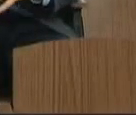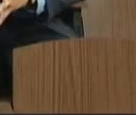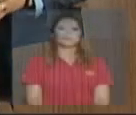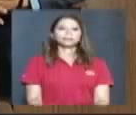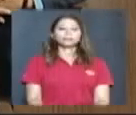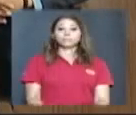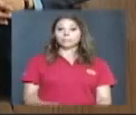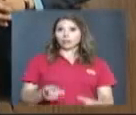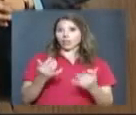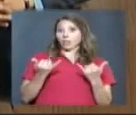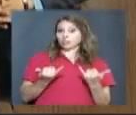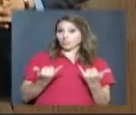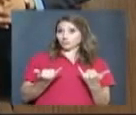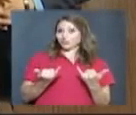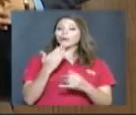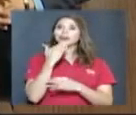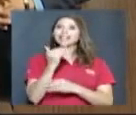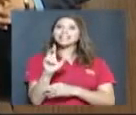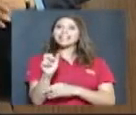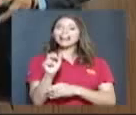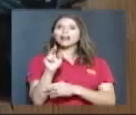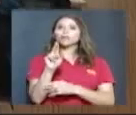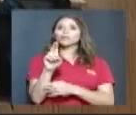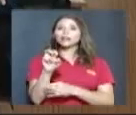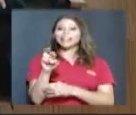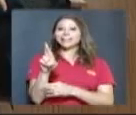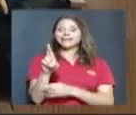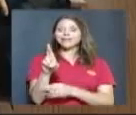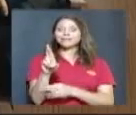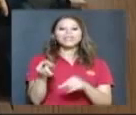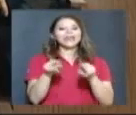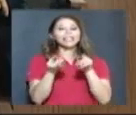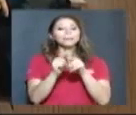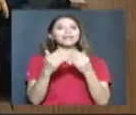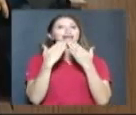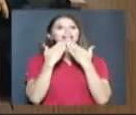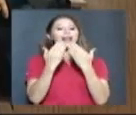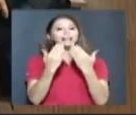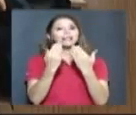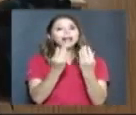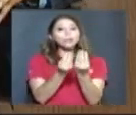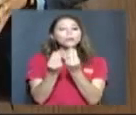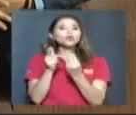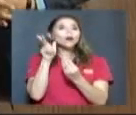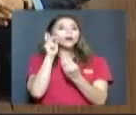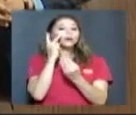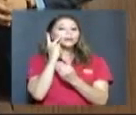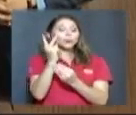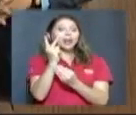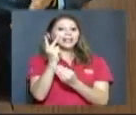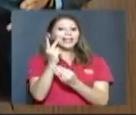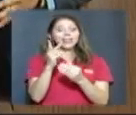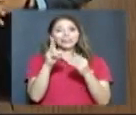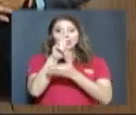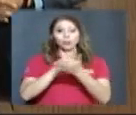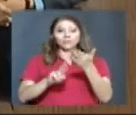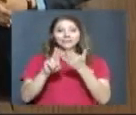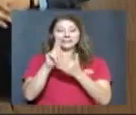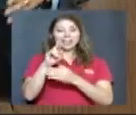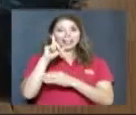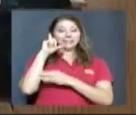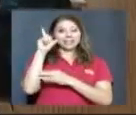Estamos en vivo gracias a Canal UCR, y es gracias también a la producción audiovisual, el Departamento de Producción Audiovisual de la UNED, de la Universidad Estatal